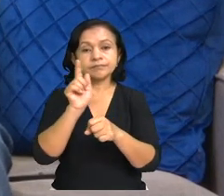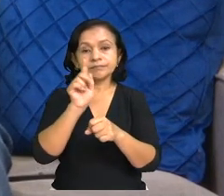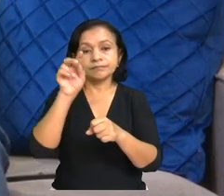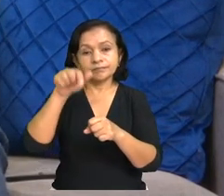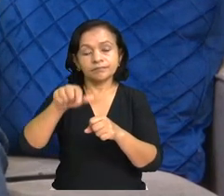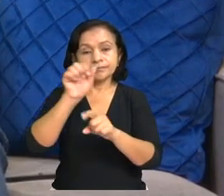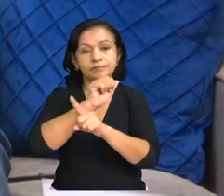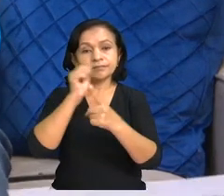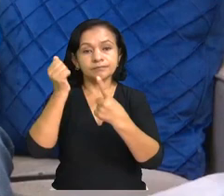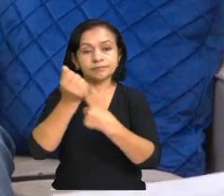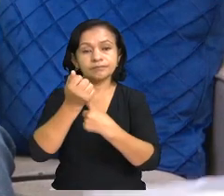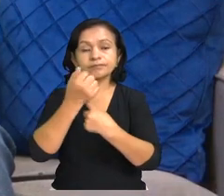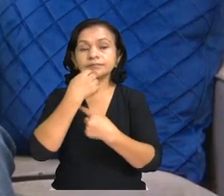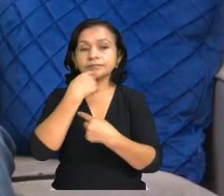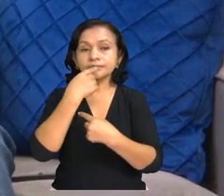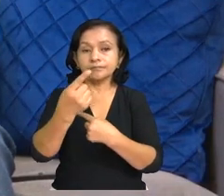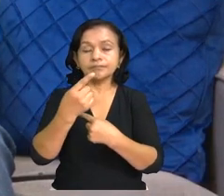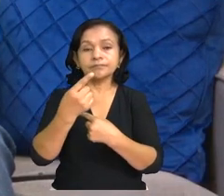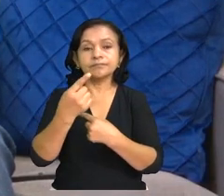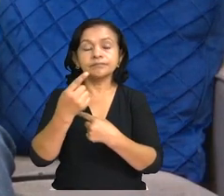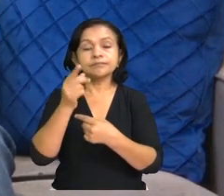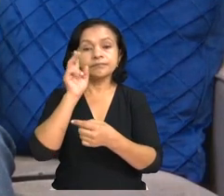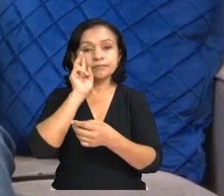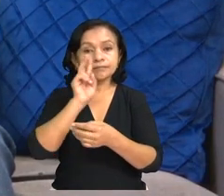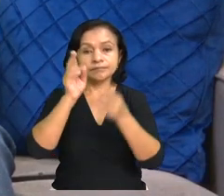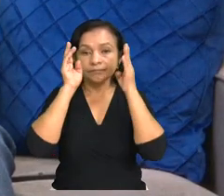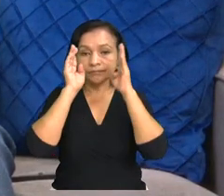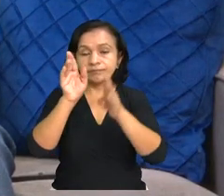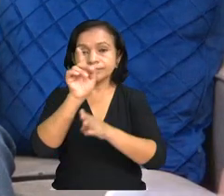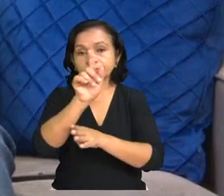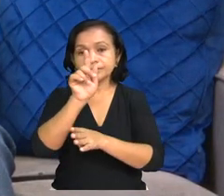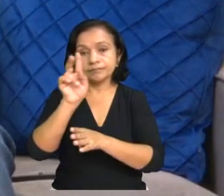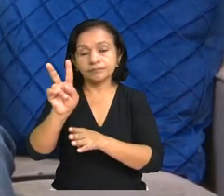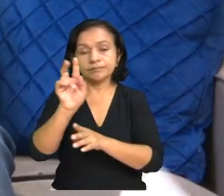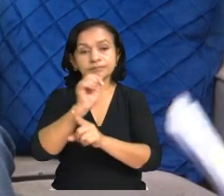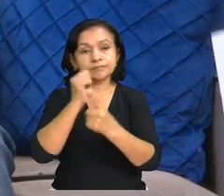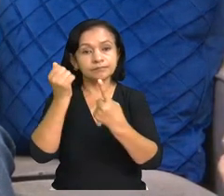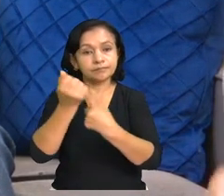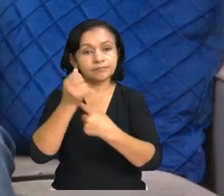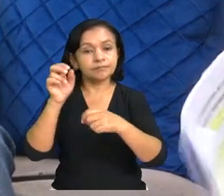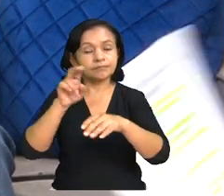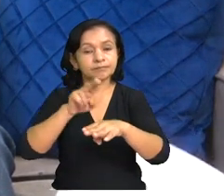desde el Parlamento, le invitamos a que se quede en fiel sintonía del canal parlamentario,